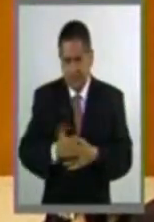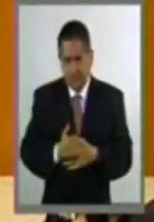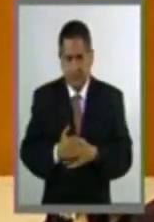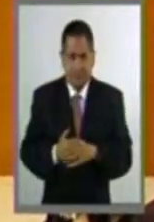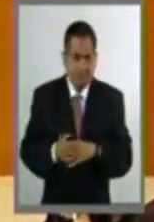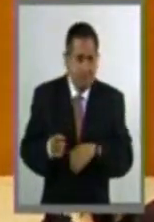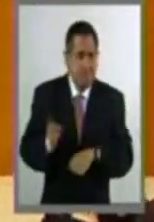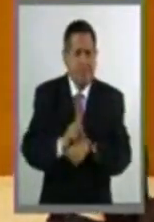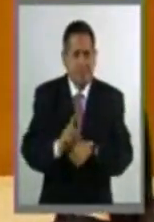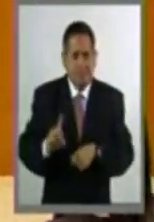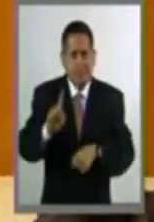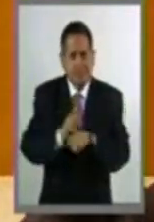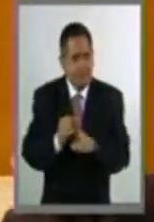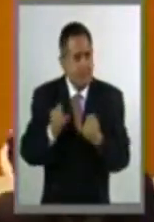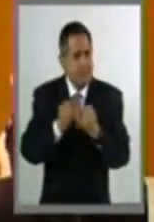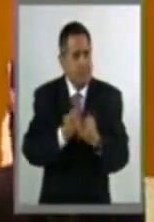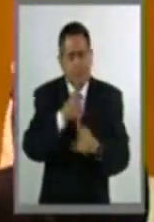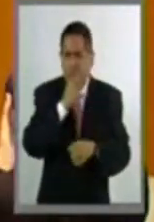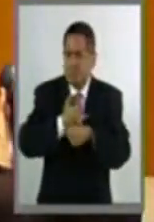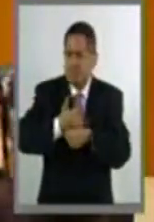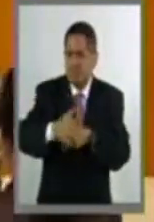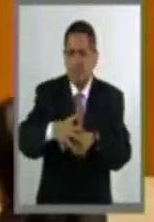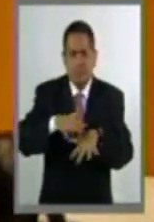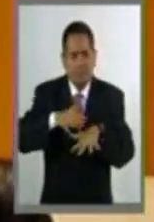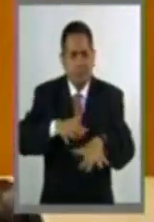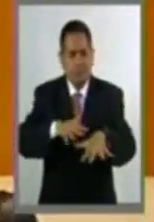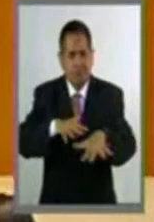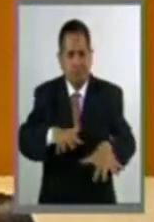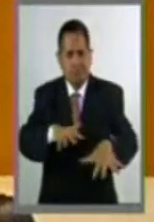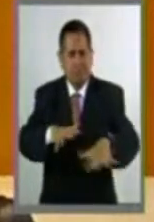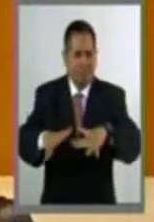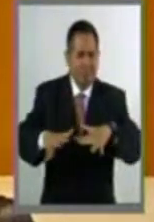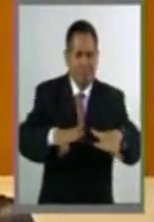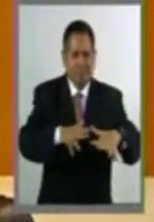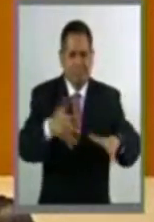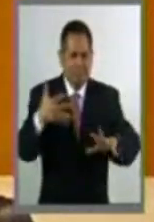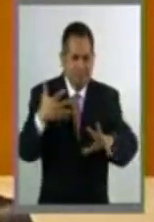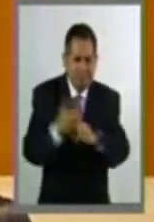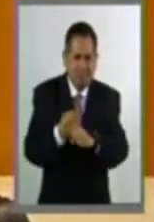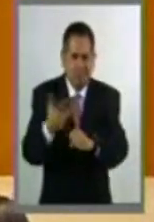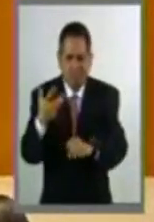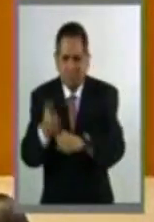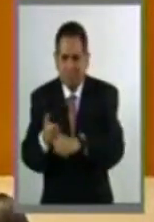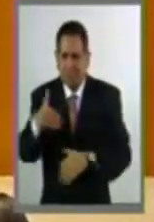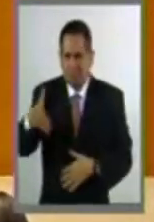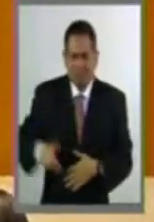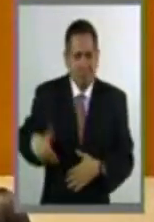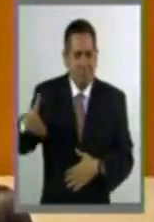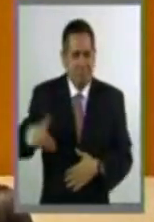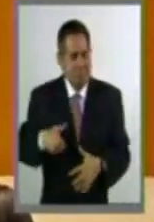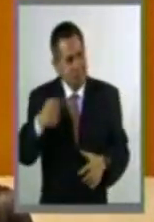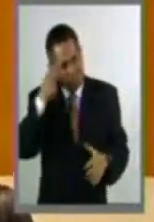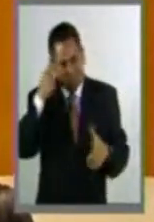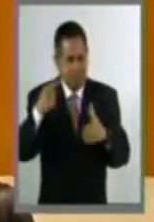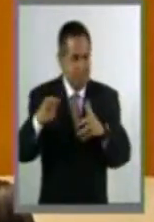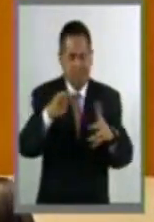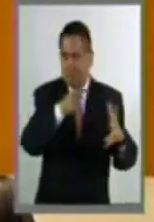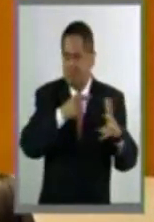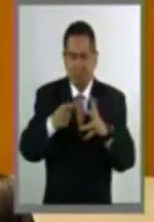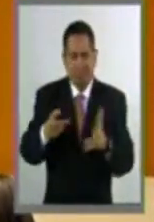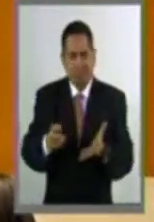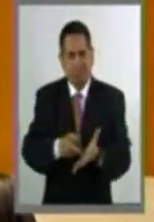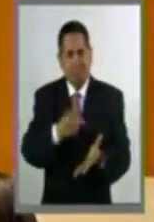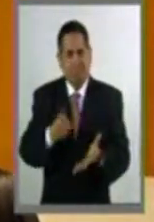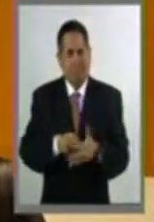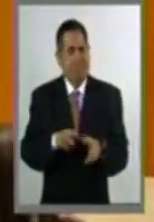imposible los desplazamientos, cada día son más complicados, más accidentes, y pues la idea es que podamos hacer